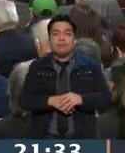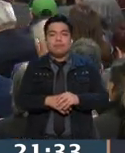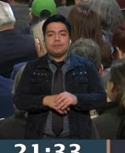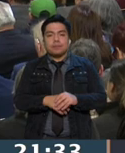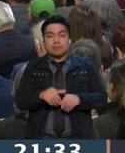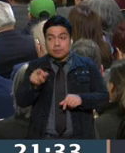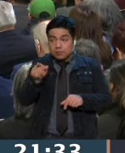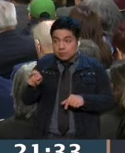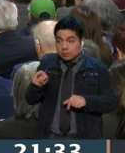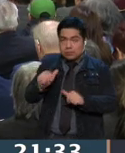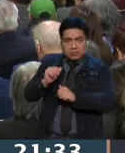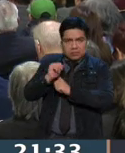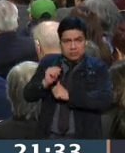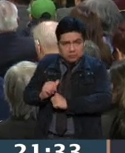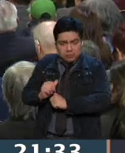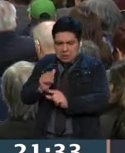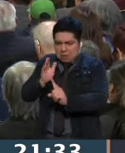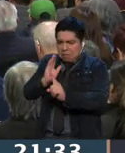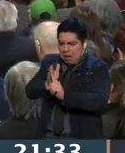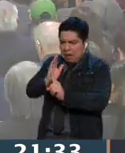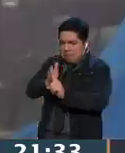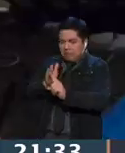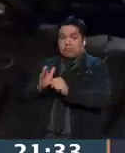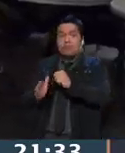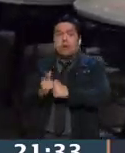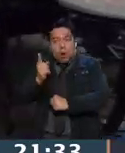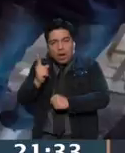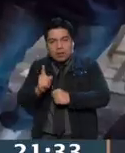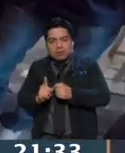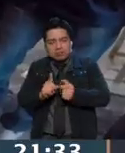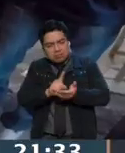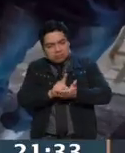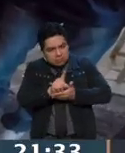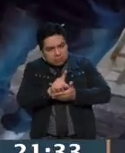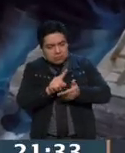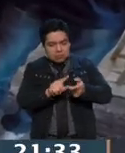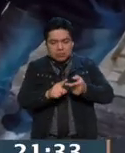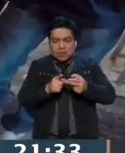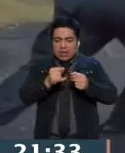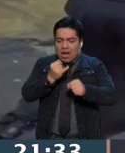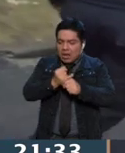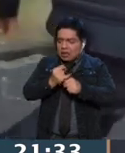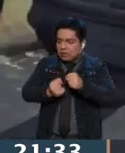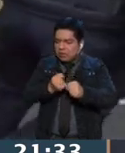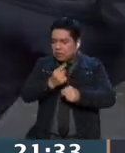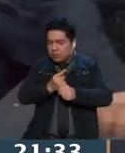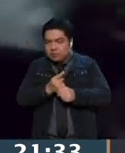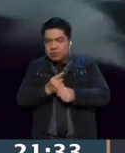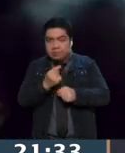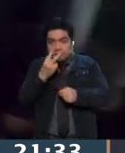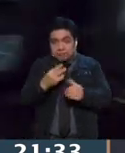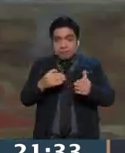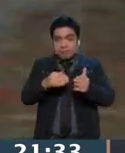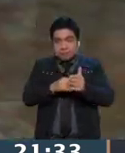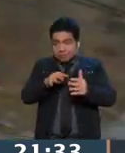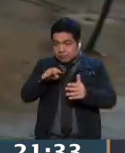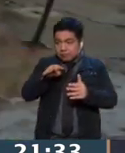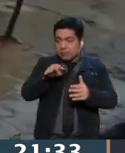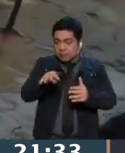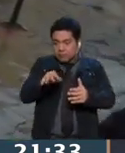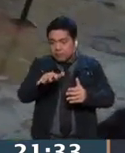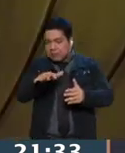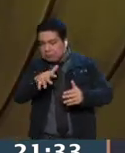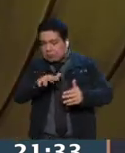El mandatario hizo especial énfasis en la lucha contra la delincuencia y la inseguridad. Destacó que durante el 2019 el promedio